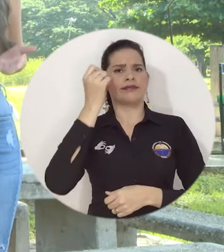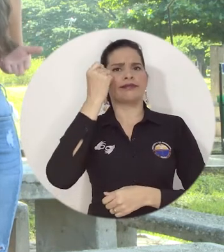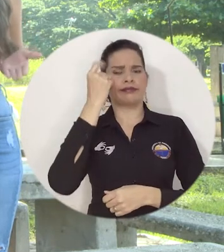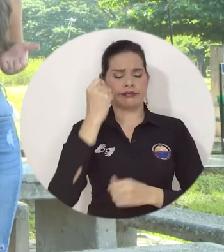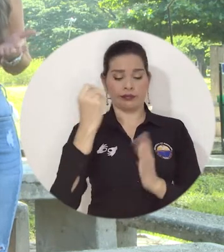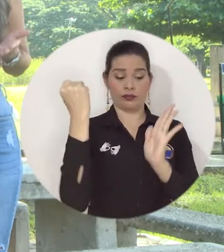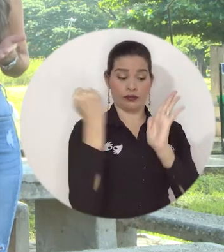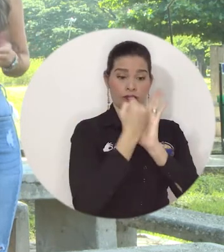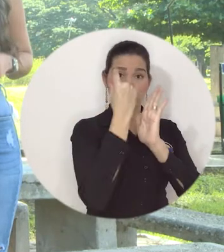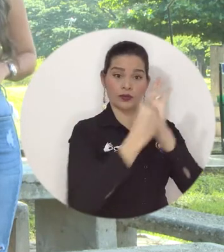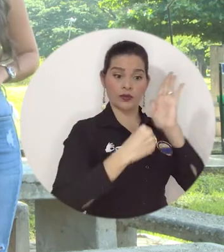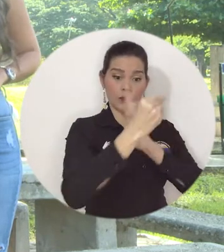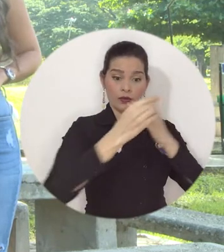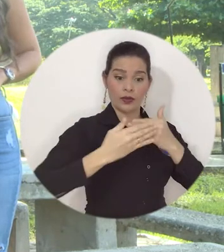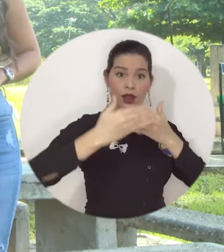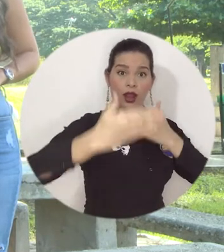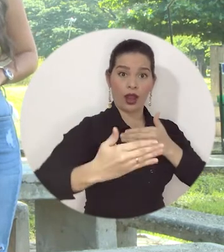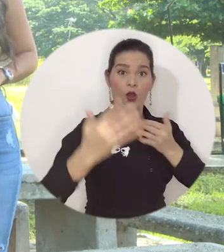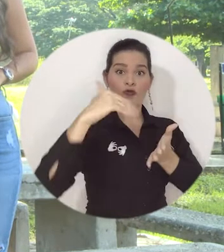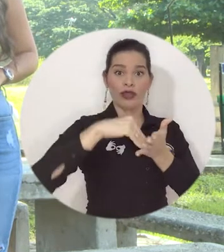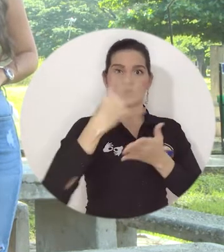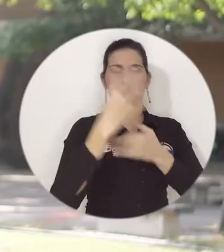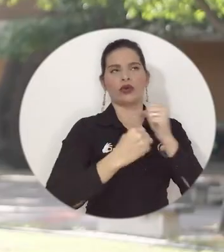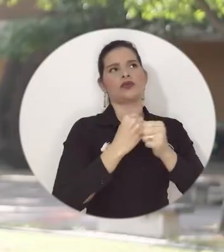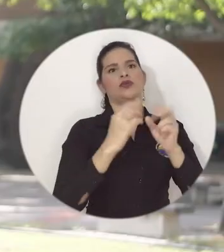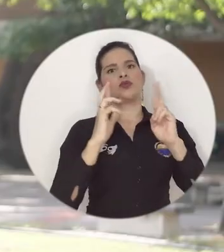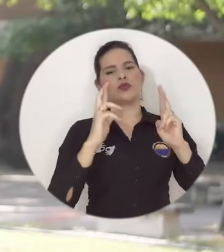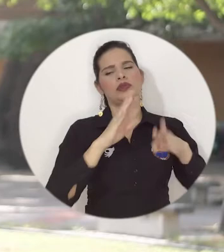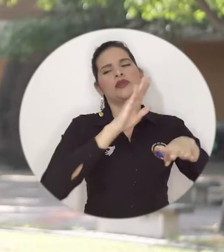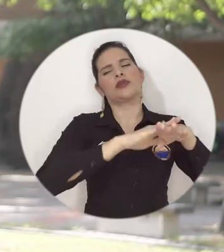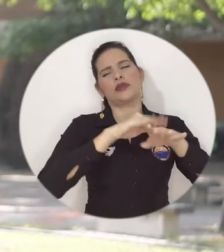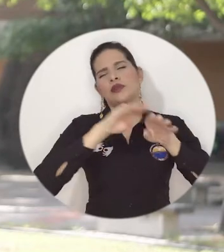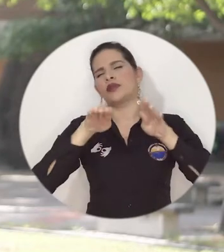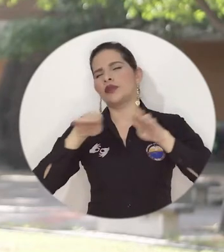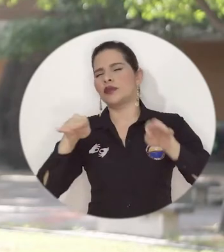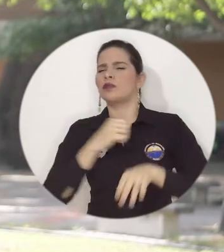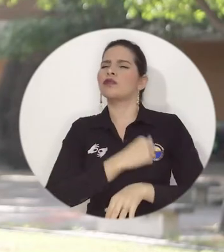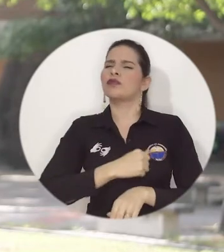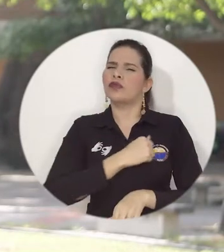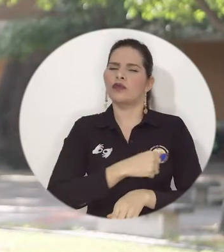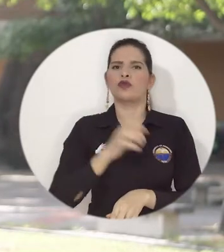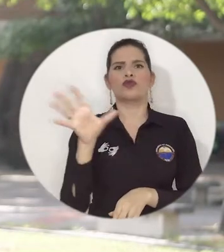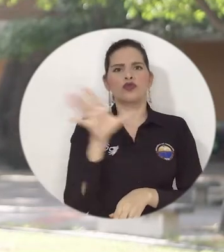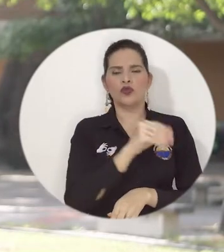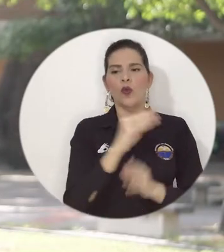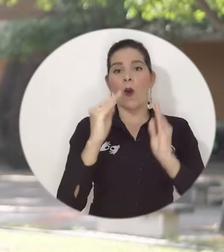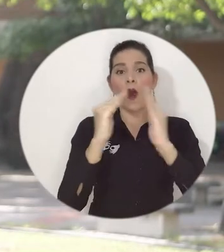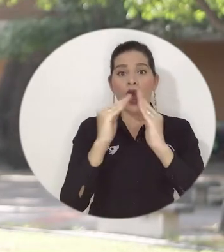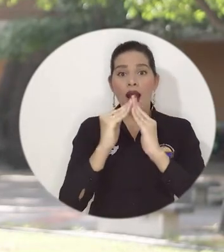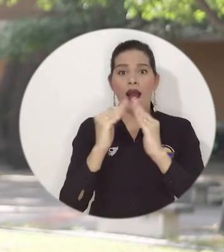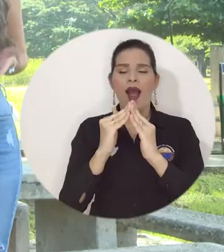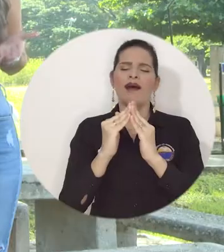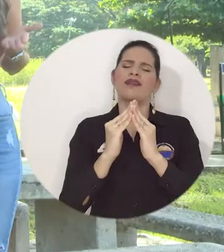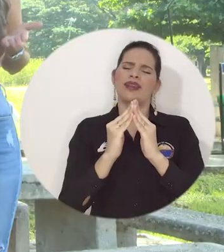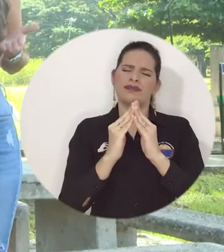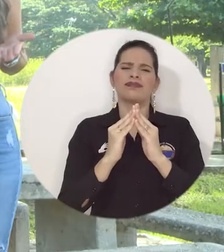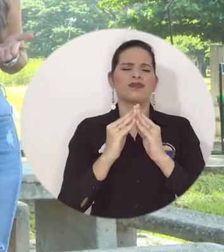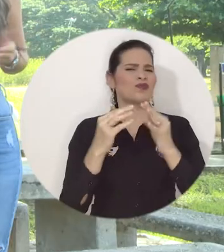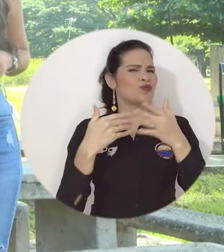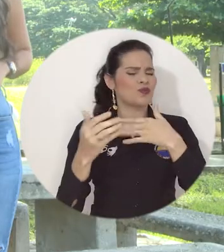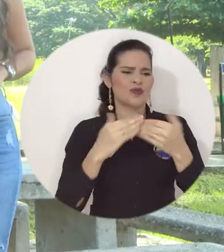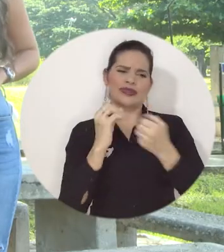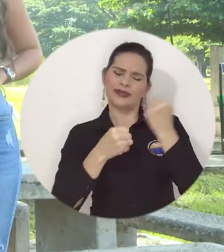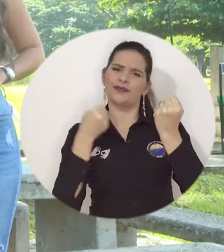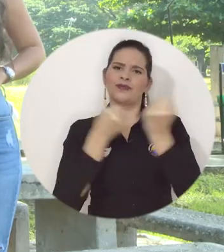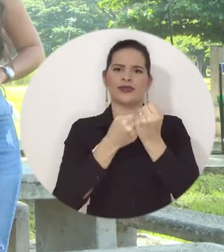Superiores lograr la renovación de la acreditación institucional, hicieron un llamado a sus compañeros y colegas respectivamente para que desde sus